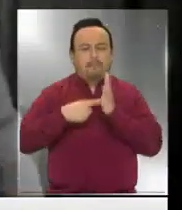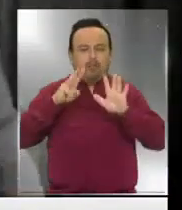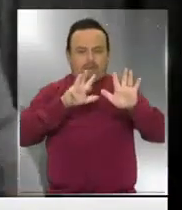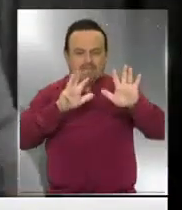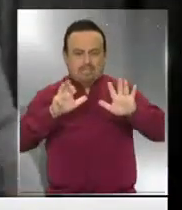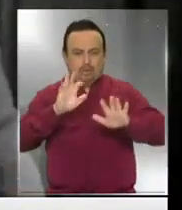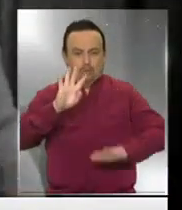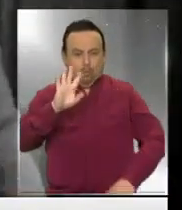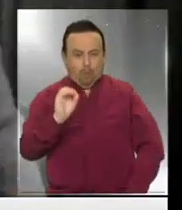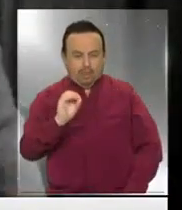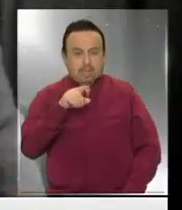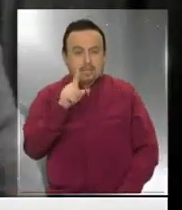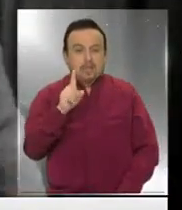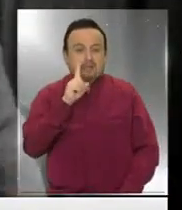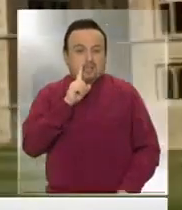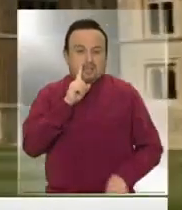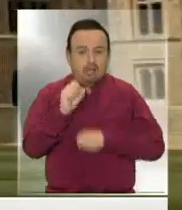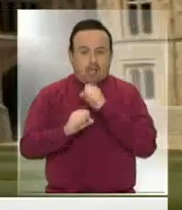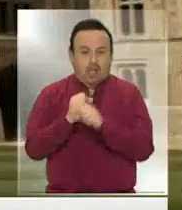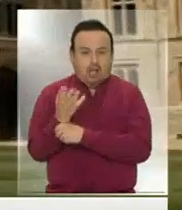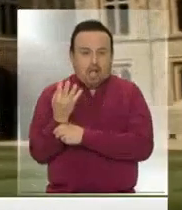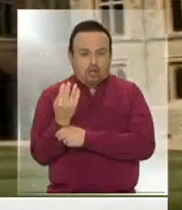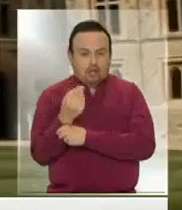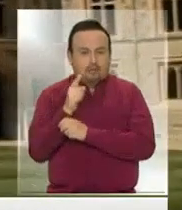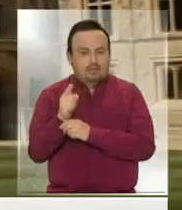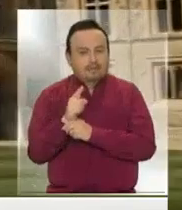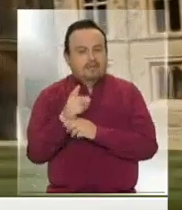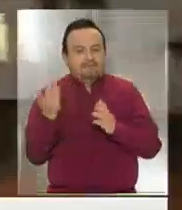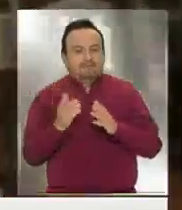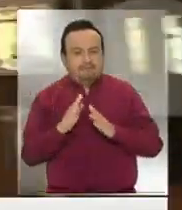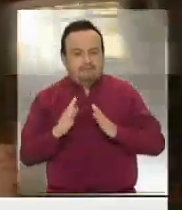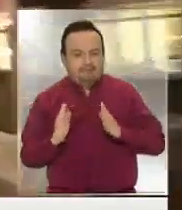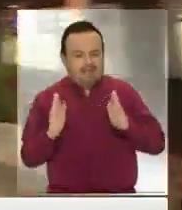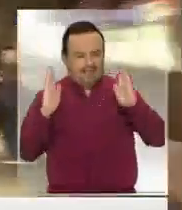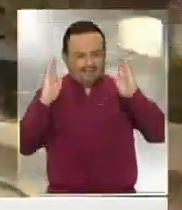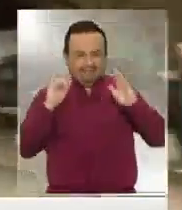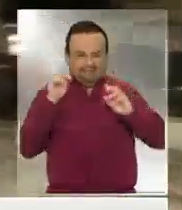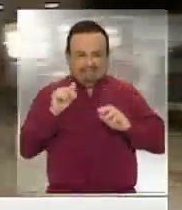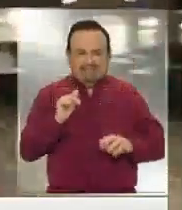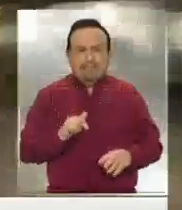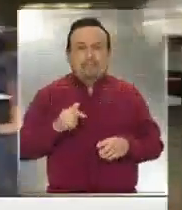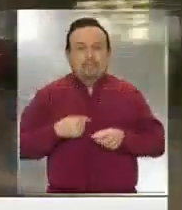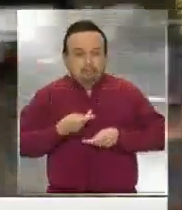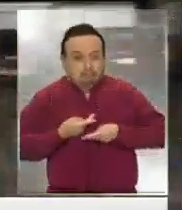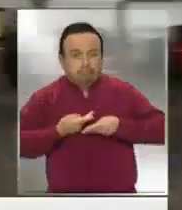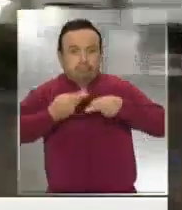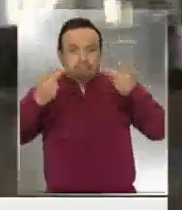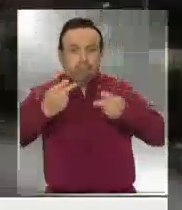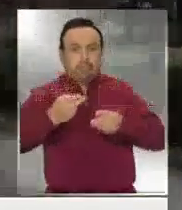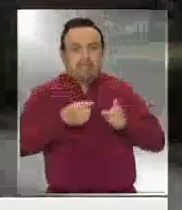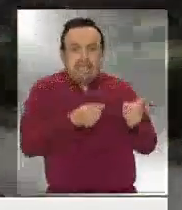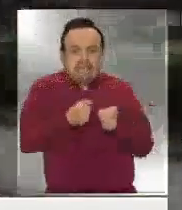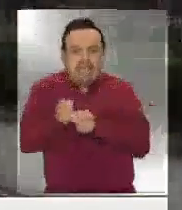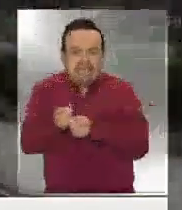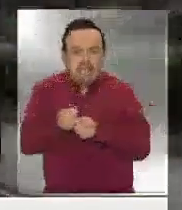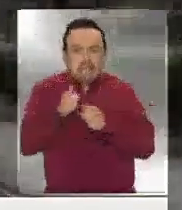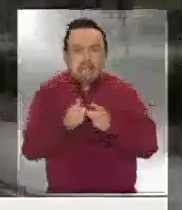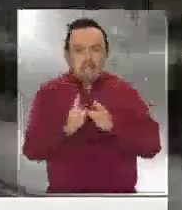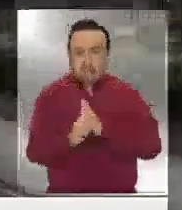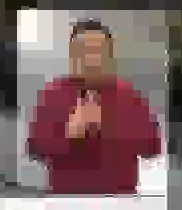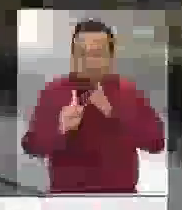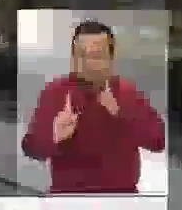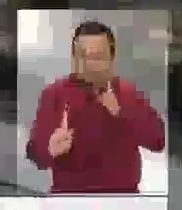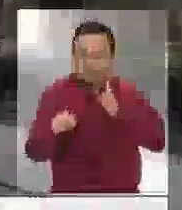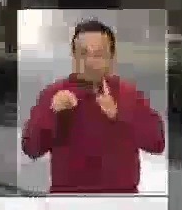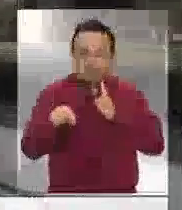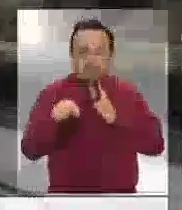1940, cuando con solo 14 años y en el mismo castillo de Windsor, se dirigió a sus ciudadanos en plena guerra. El distanciamiento